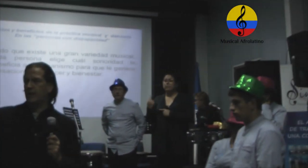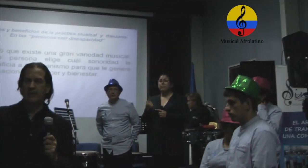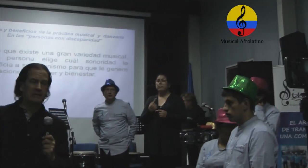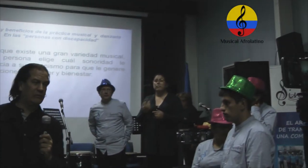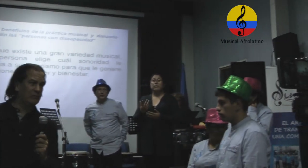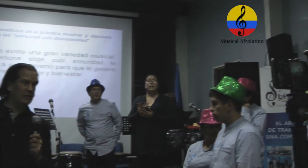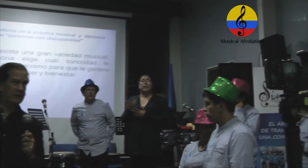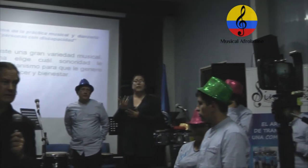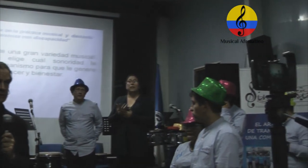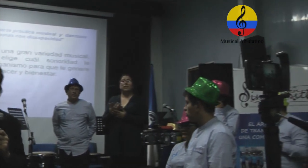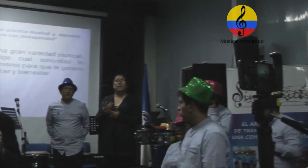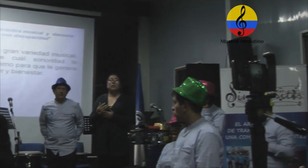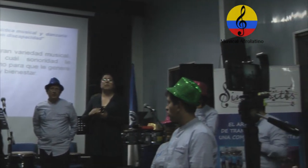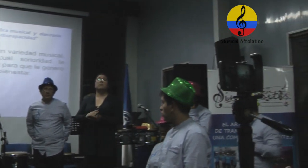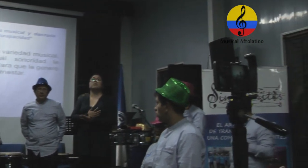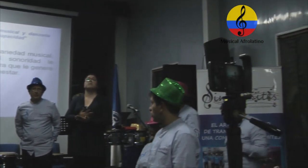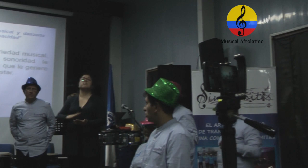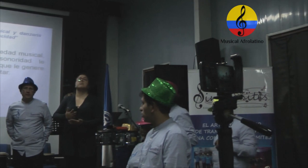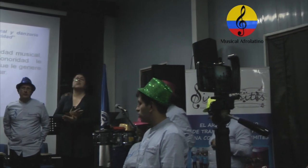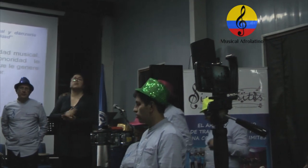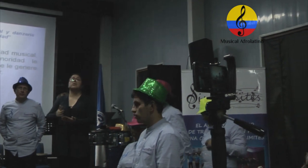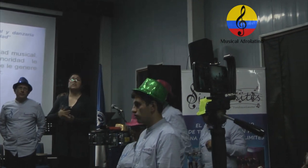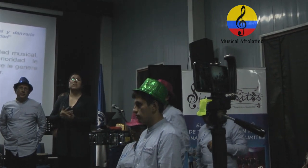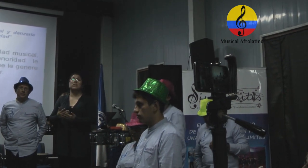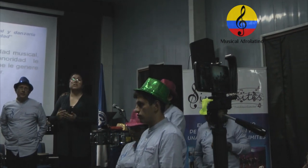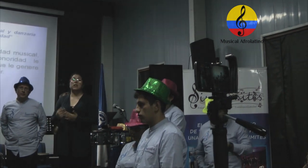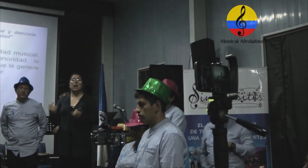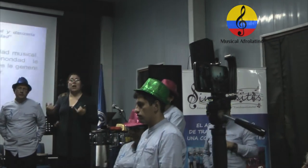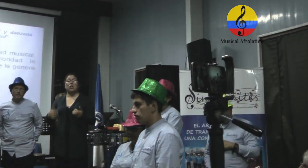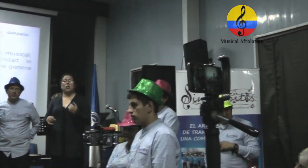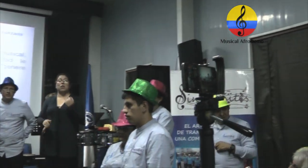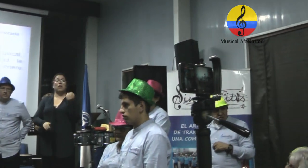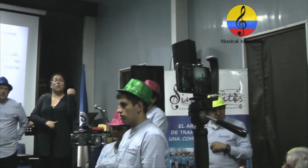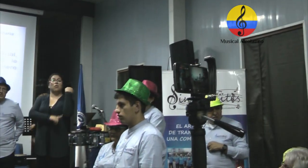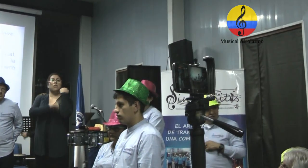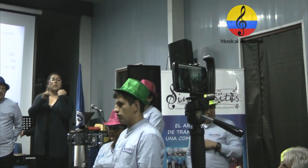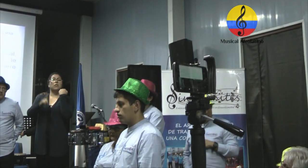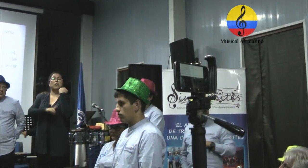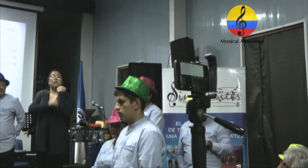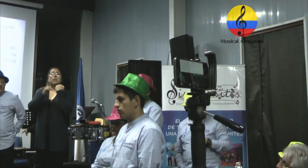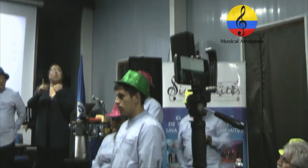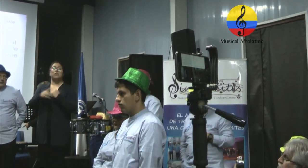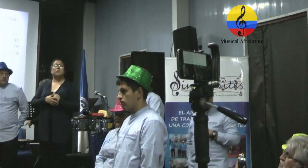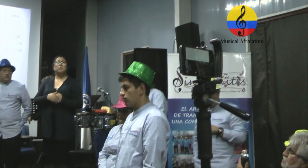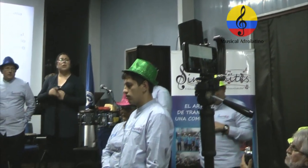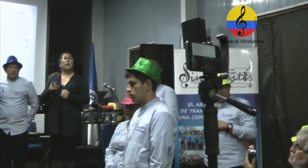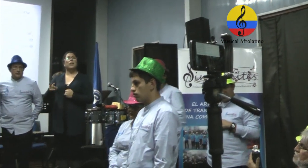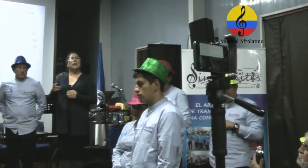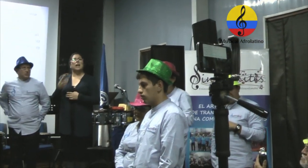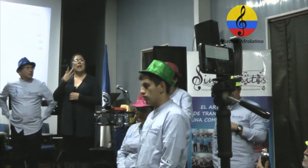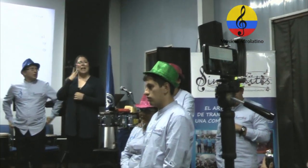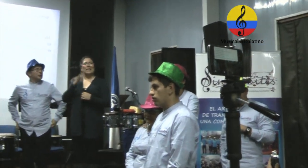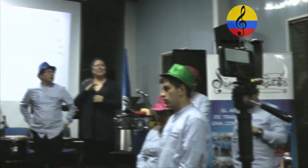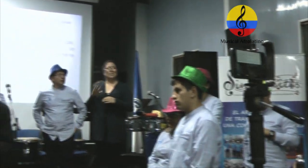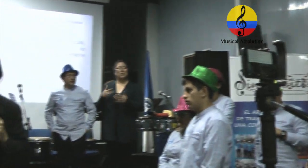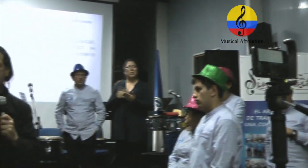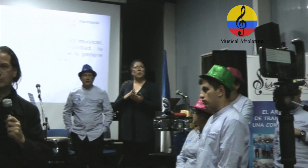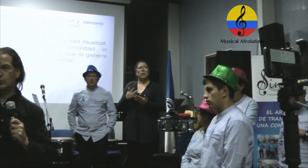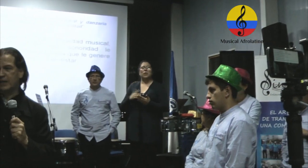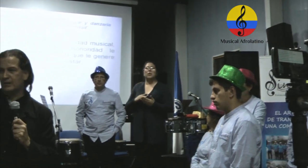muy recomendable estas músicas contemporáneas de ahora que tienen... O sea, yo no les recomiendo a estos chicos que